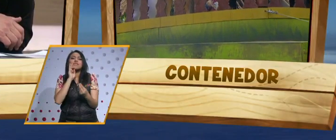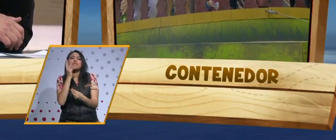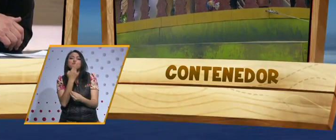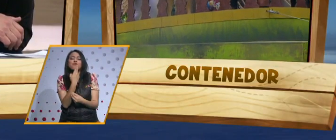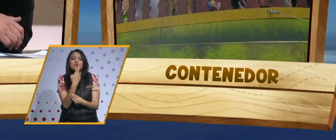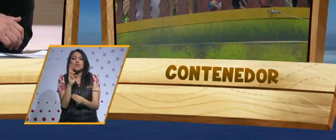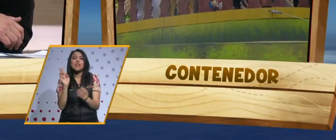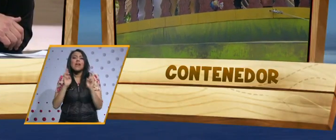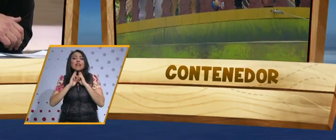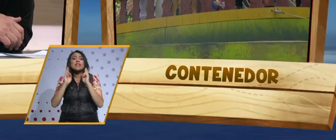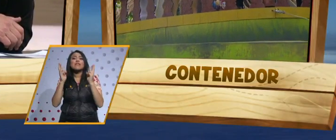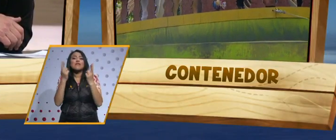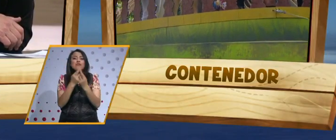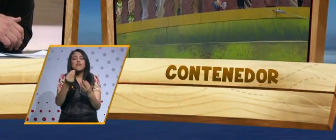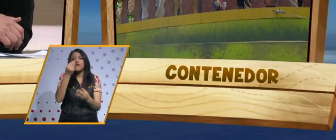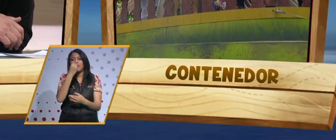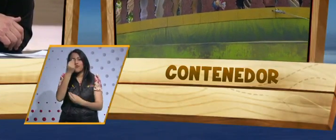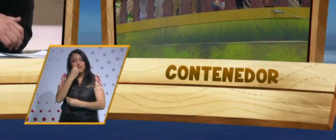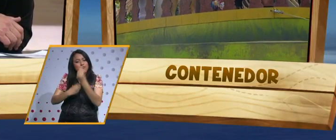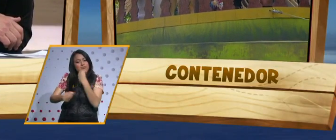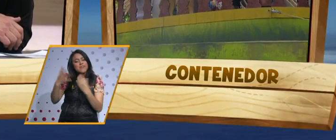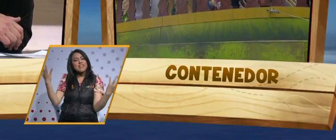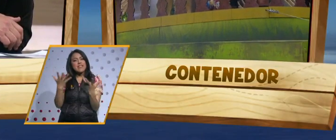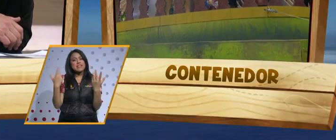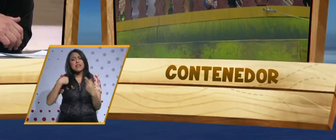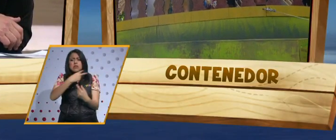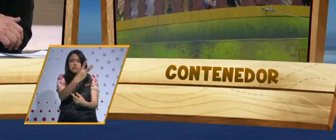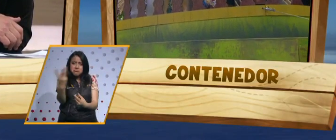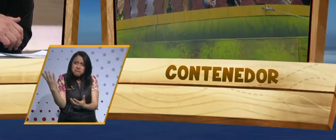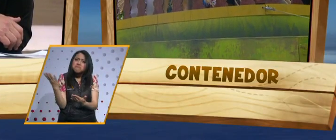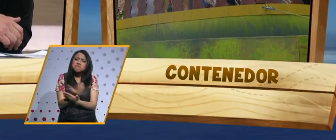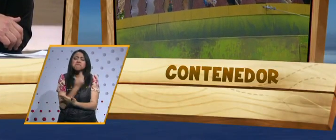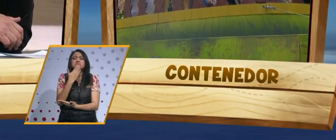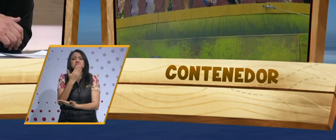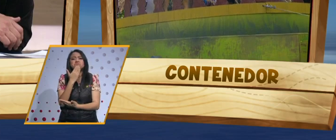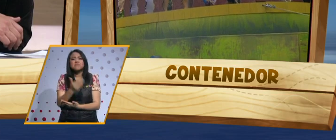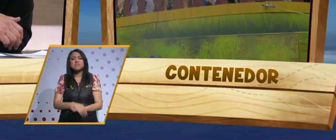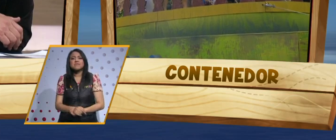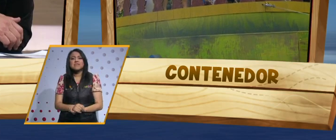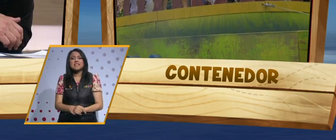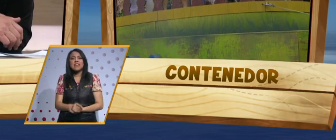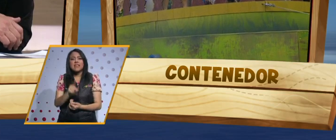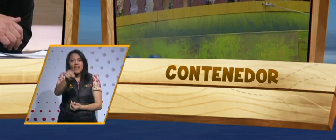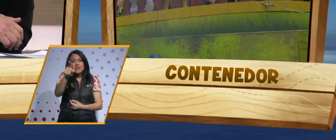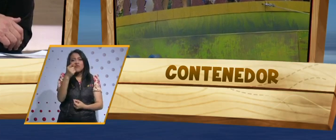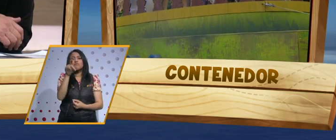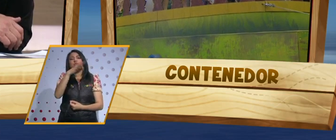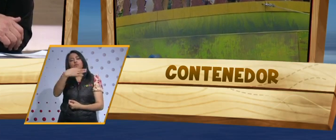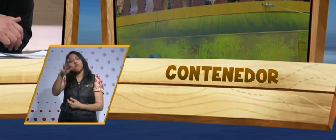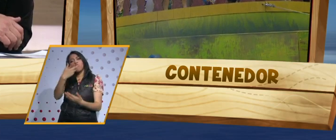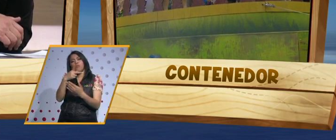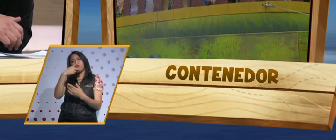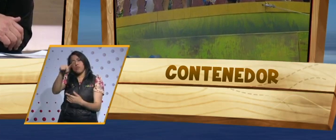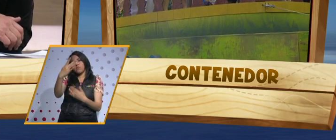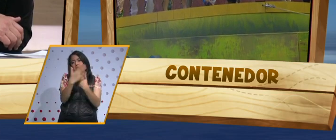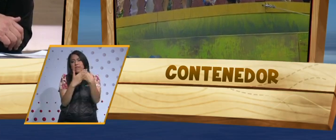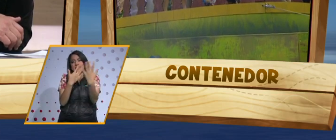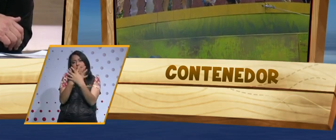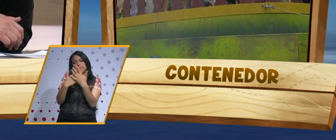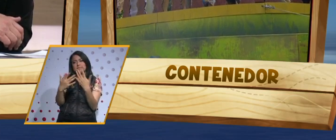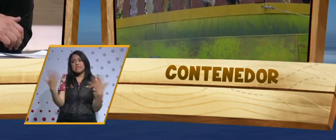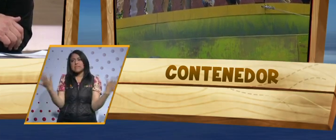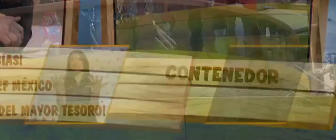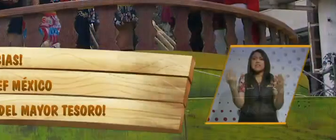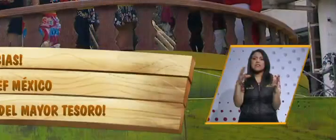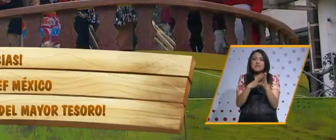creo que las tres son ganadoras y los ganadores seríamos quienes disfrutemos lo que sus manitas hagan. Yo me apunto, hombre, que yo me apunto a la